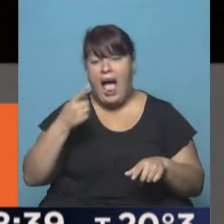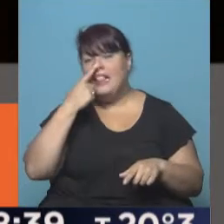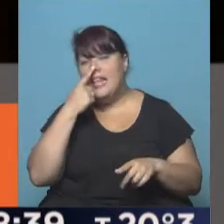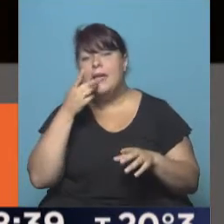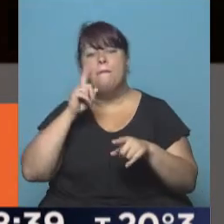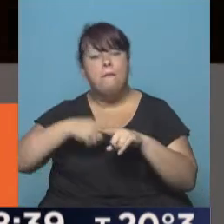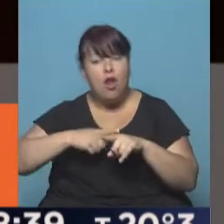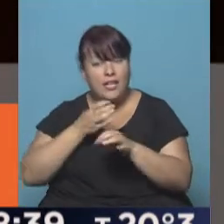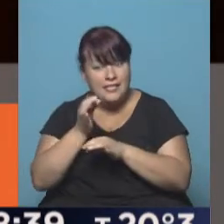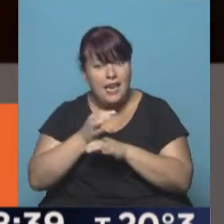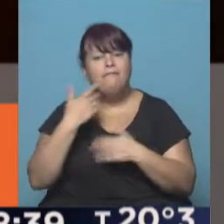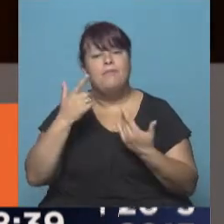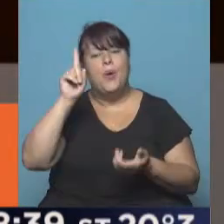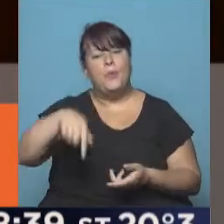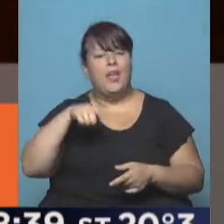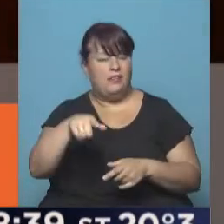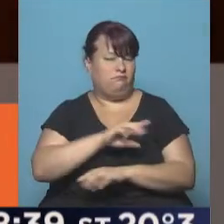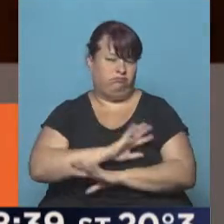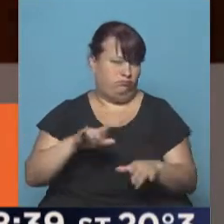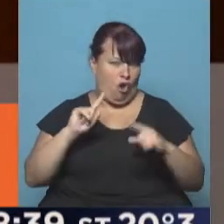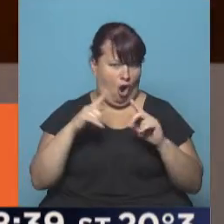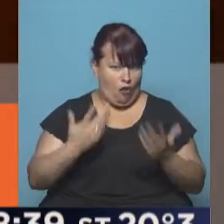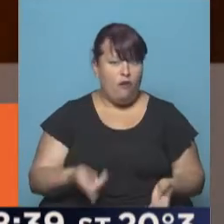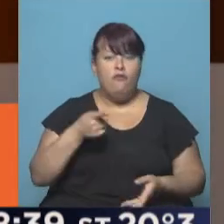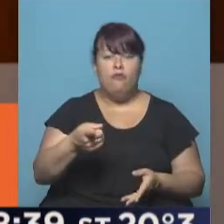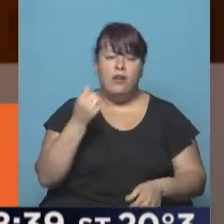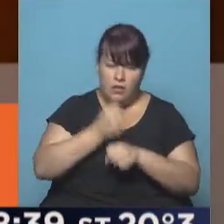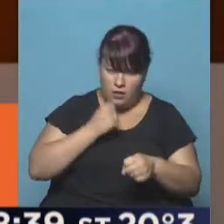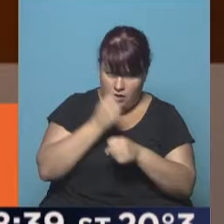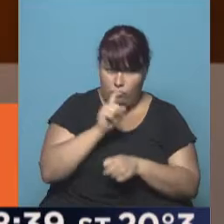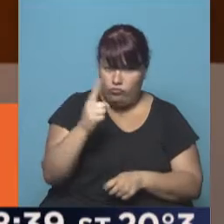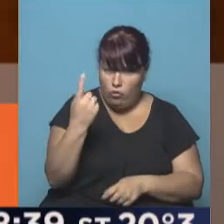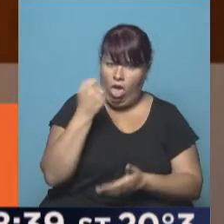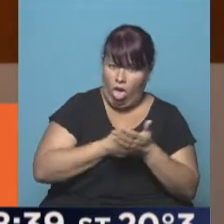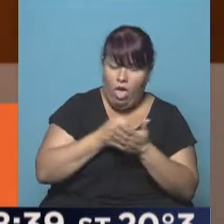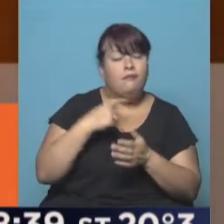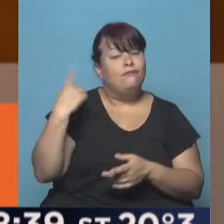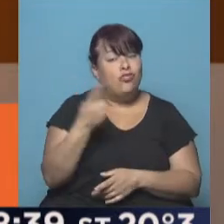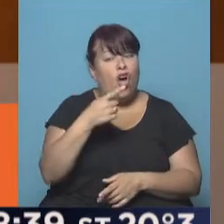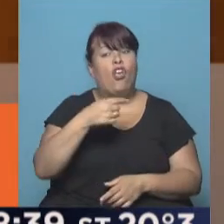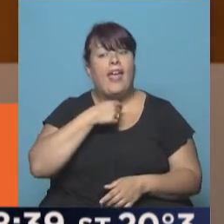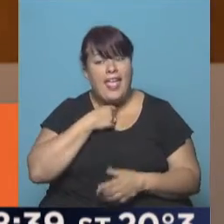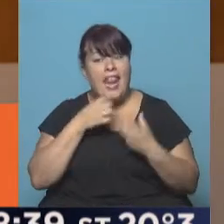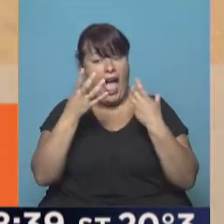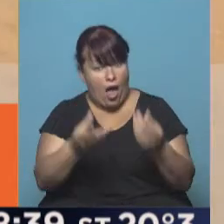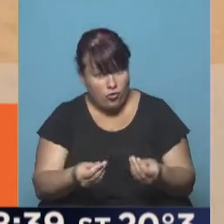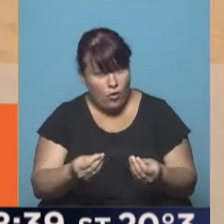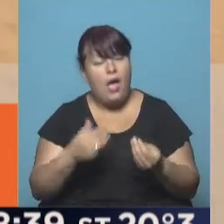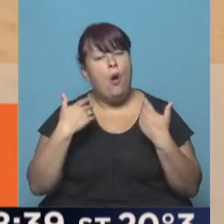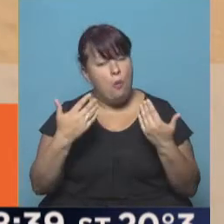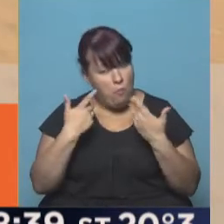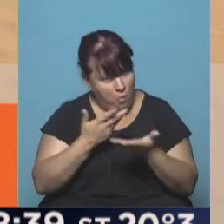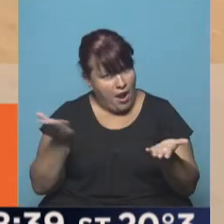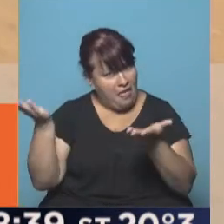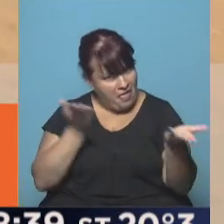permitieron esta situación inadmisible esto sabéis a pulmón motivo por el cual todos aquellos que deseen colaborar tienen las